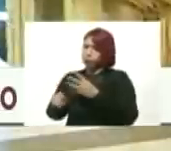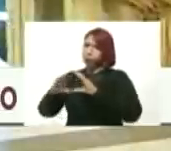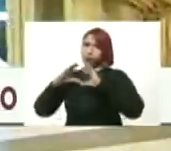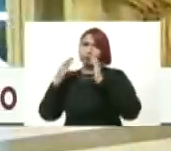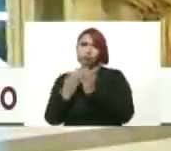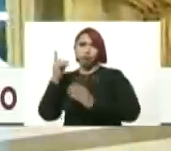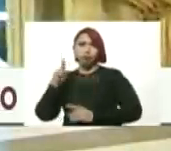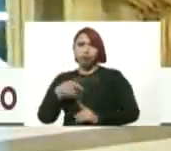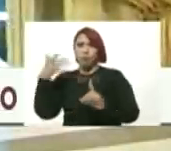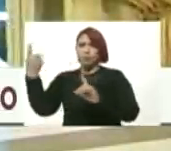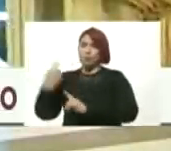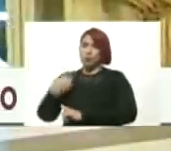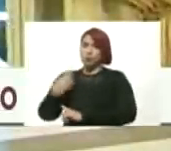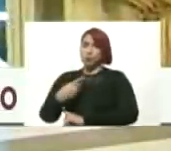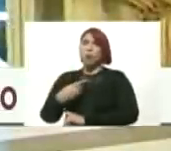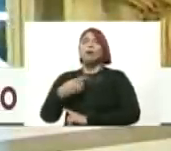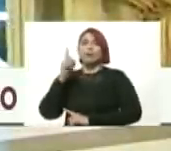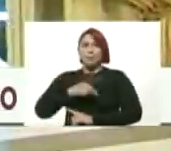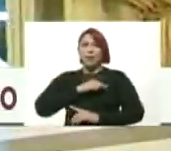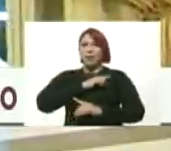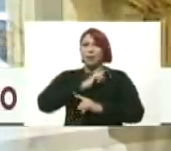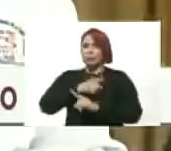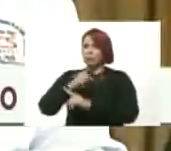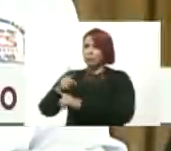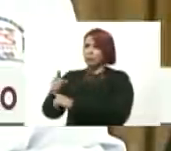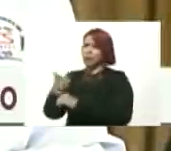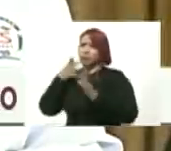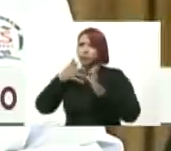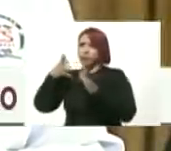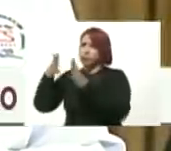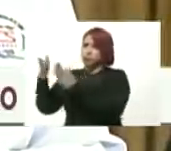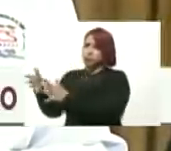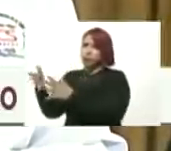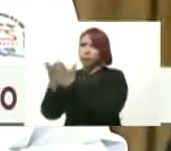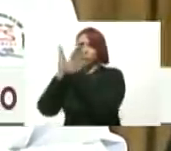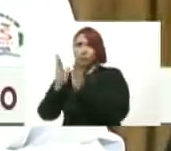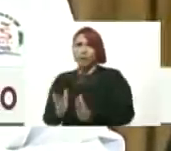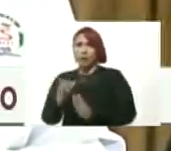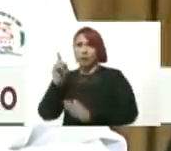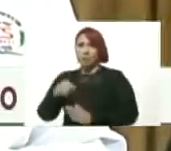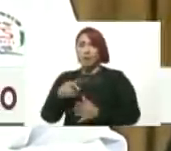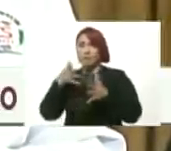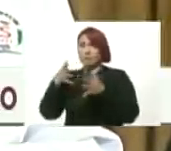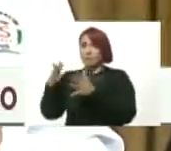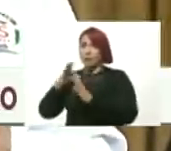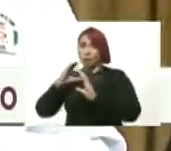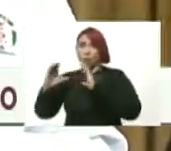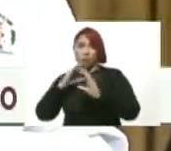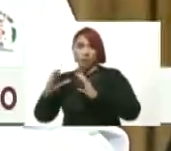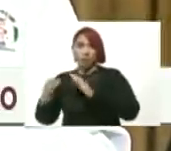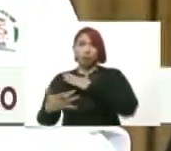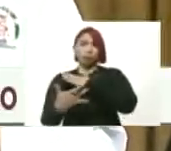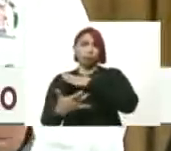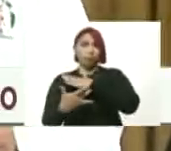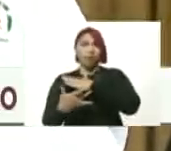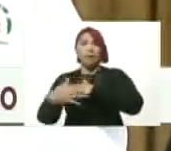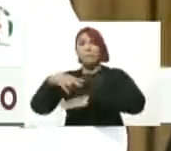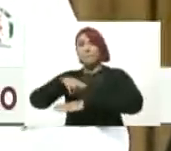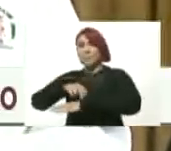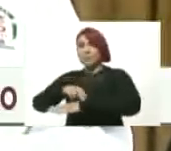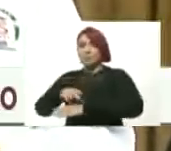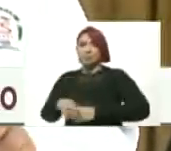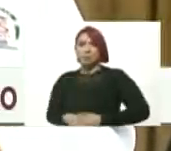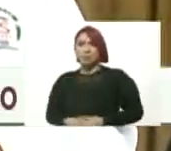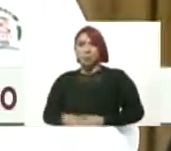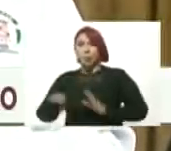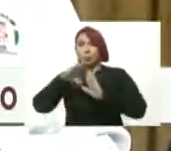orientaciones que se le dan a nuestros estudiantes vienen a través de los mecanismos de formación y comunicación de la telemedicina los